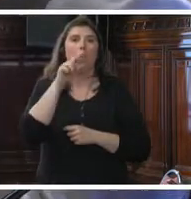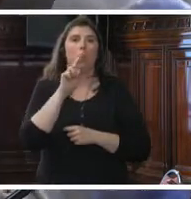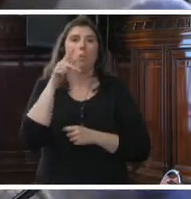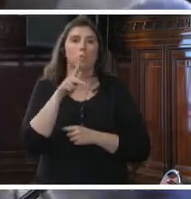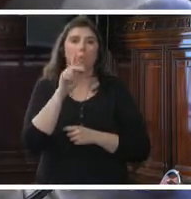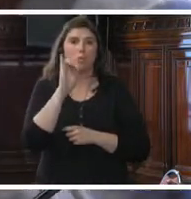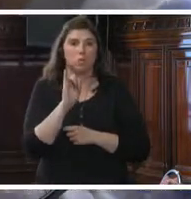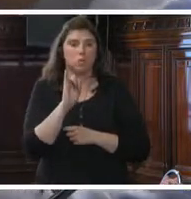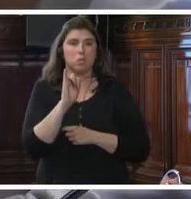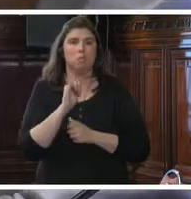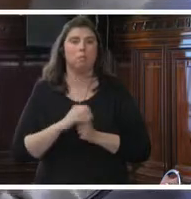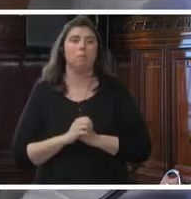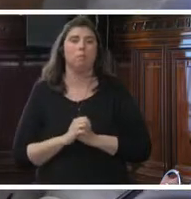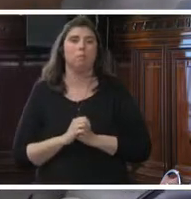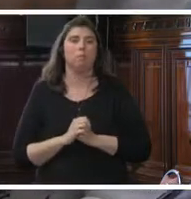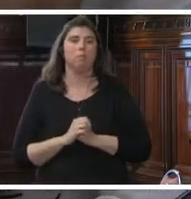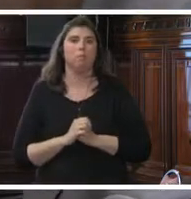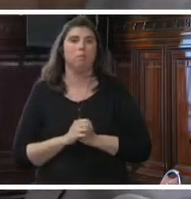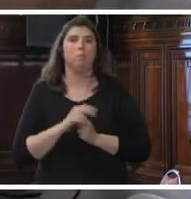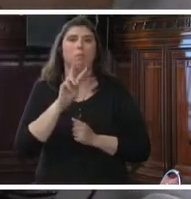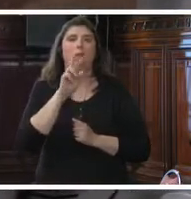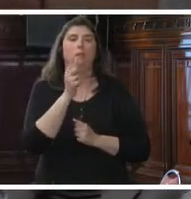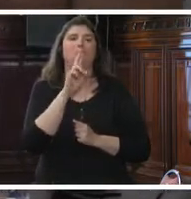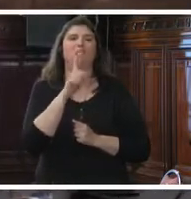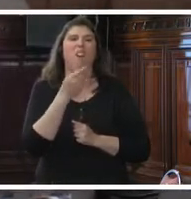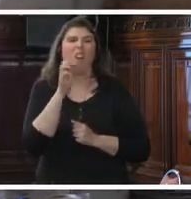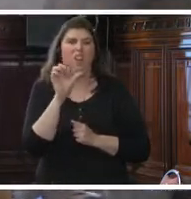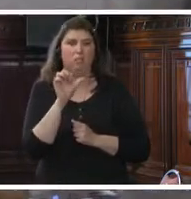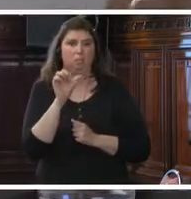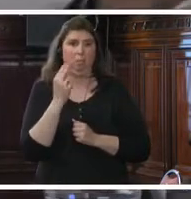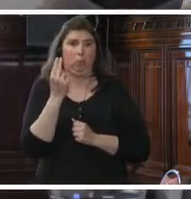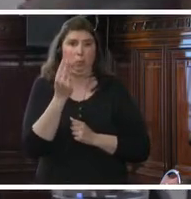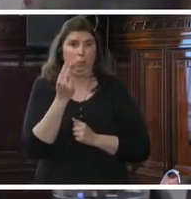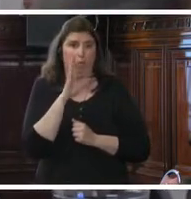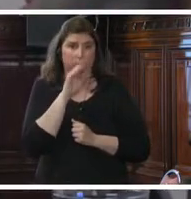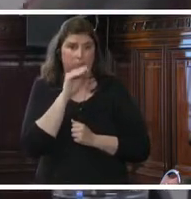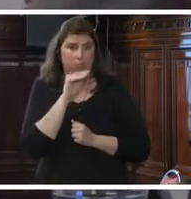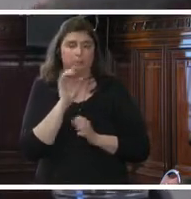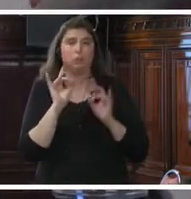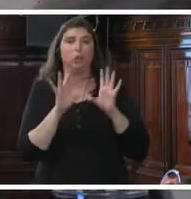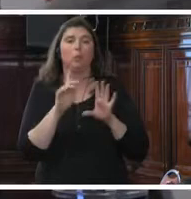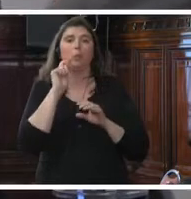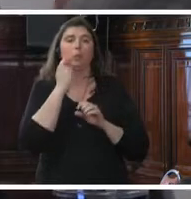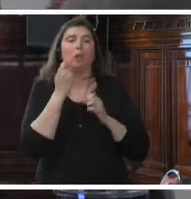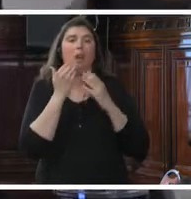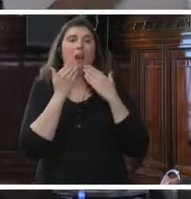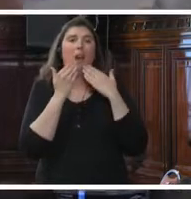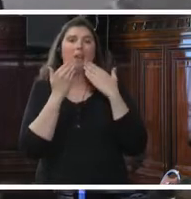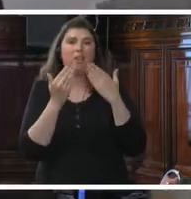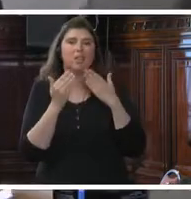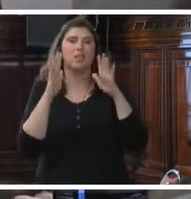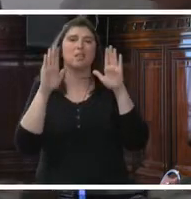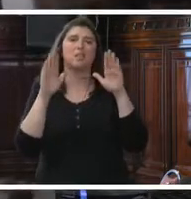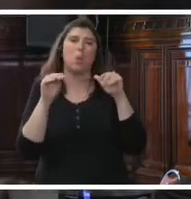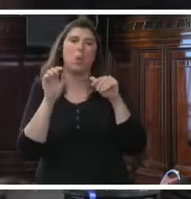Comisionado Vargas me ha autorizado a hablar antes que yo solo me gustaría agradecer, saludar su